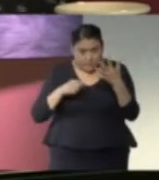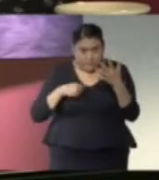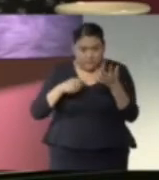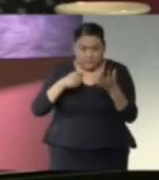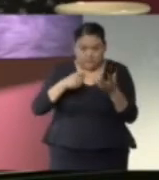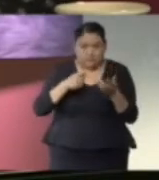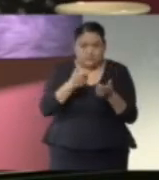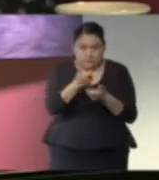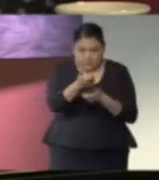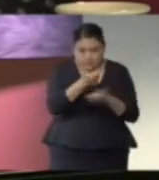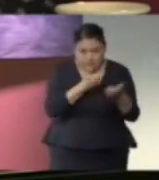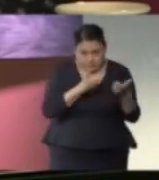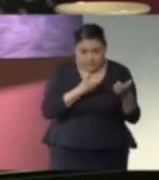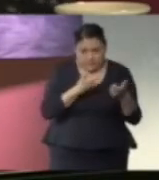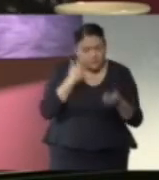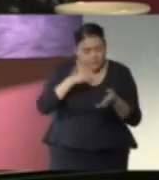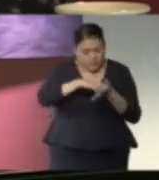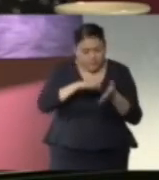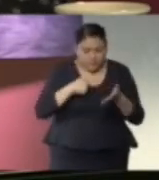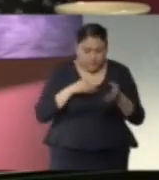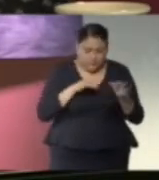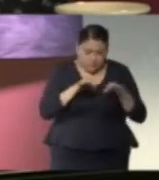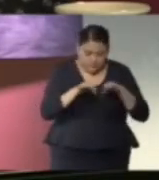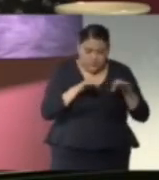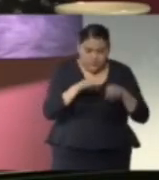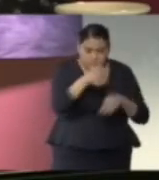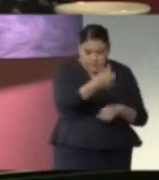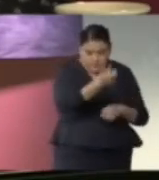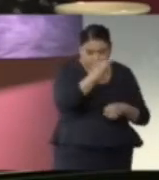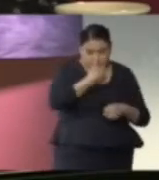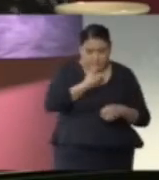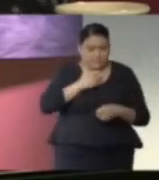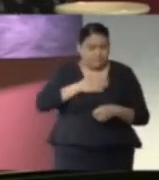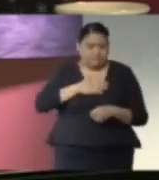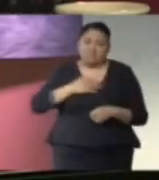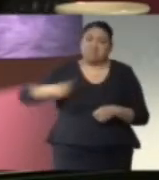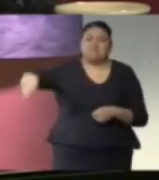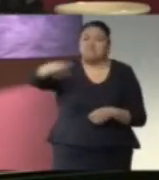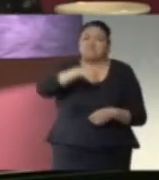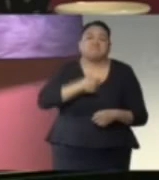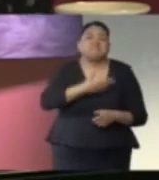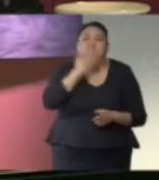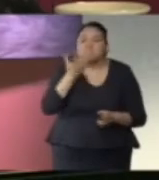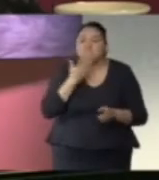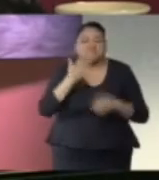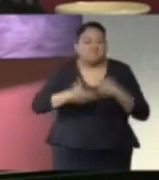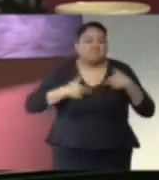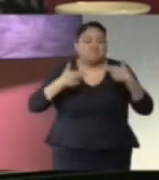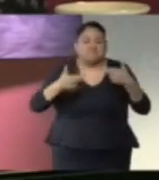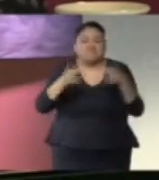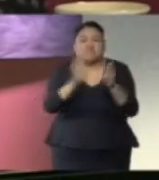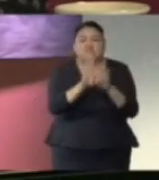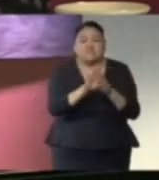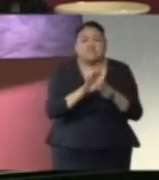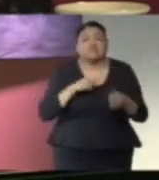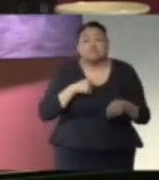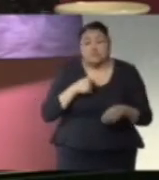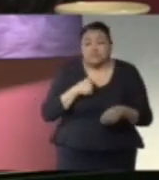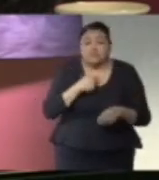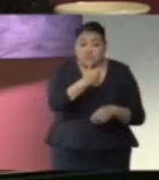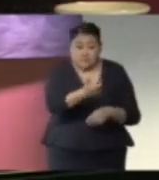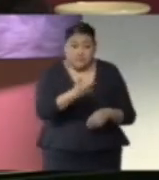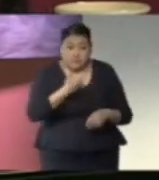pues estamos en esta forma de organización capitalista en donde solamente a través de ciertos ingresos tú